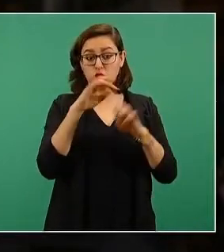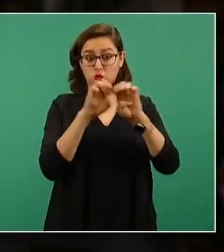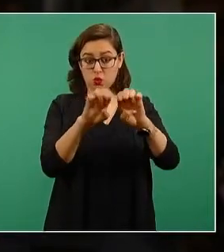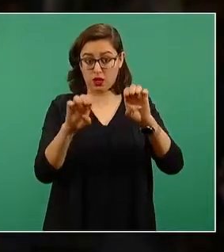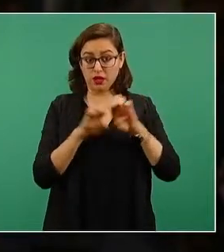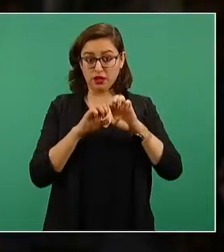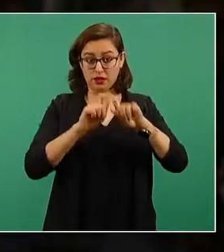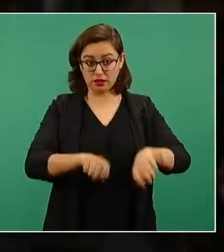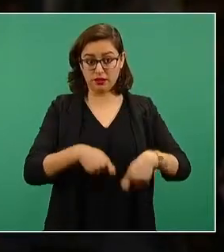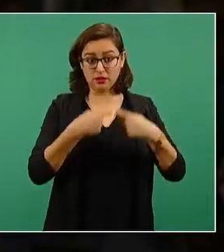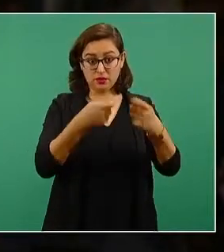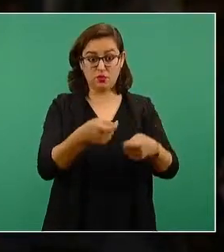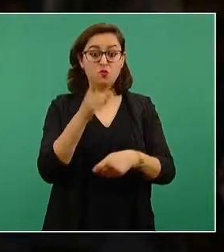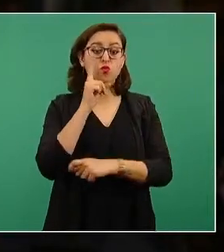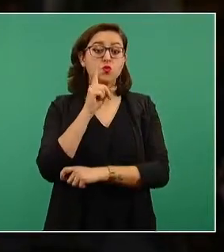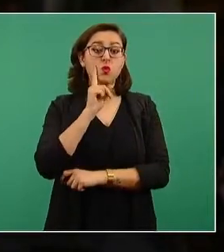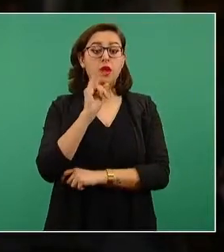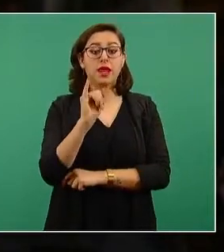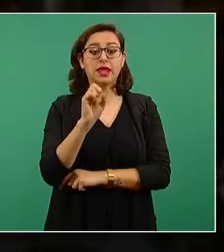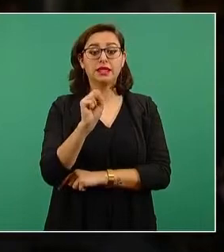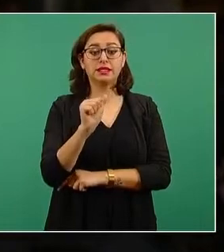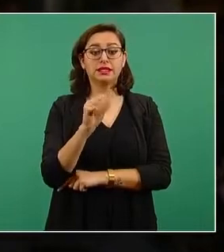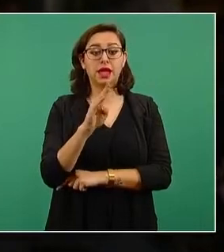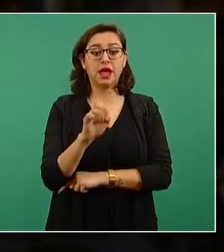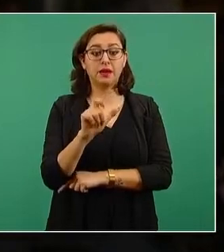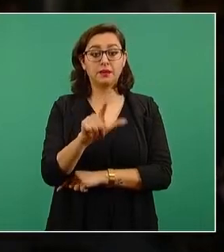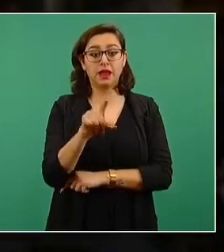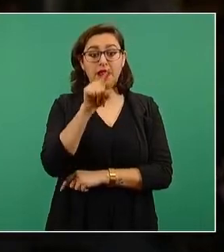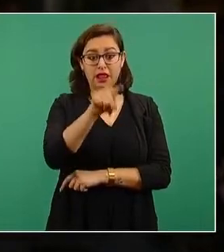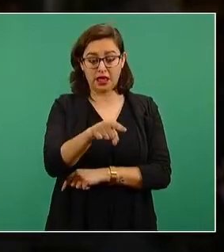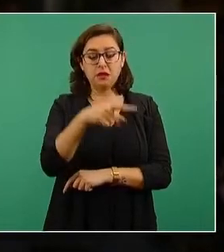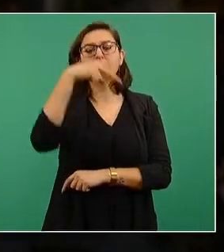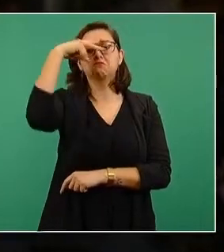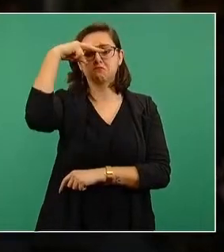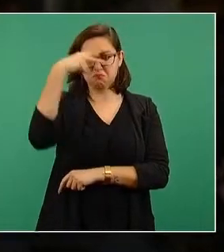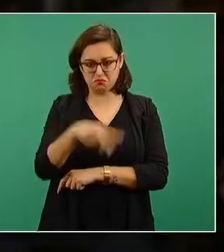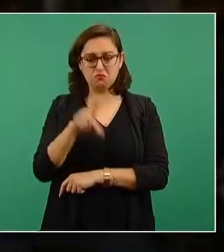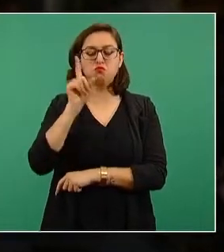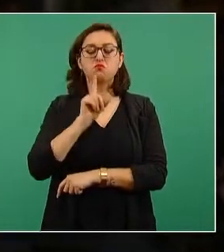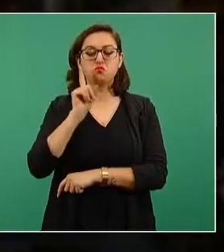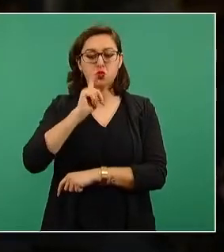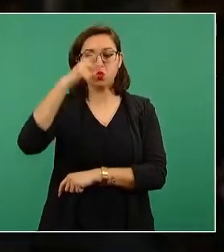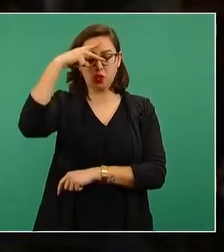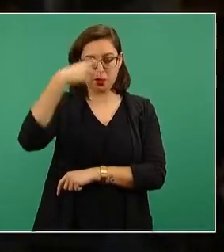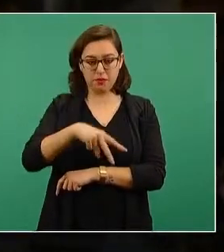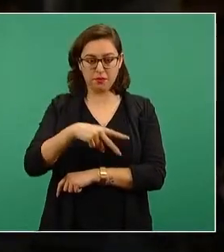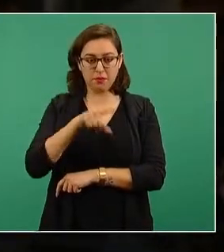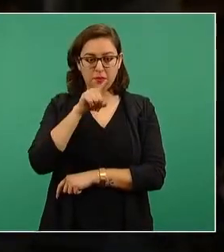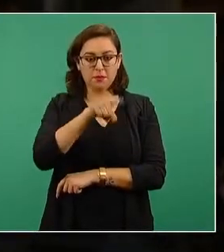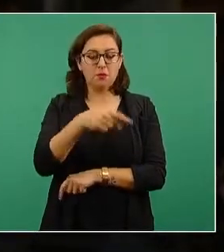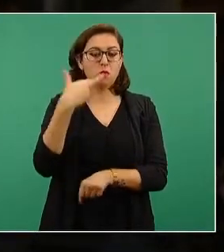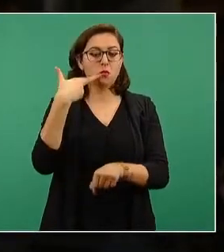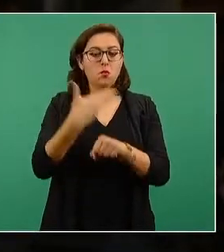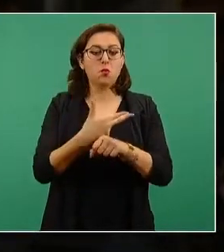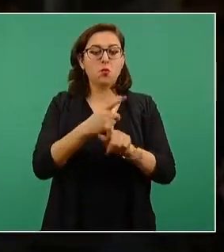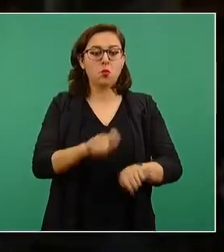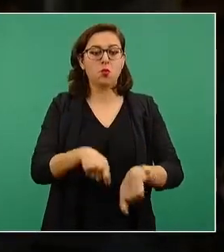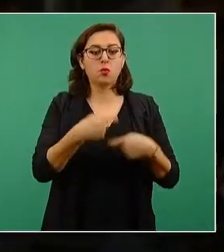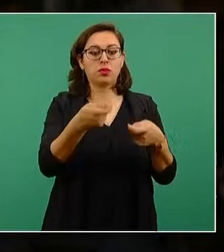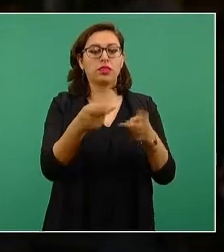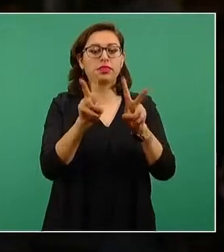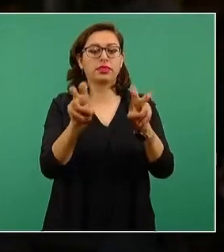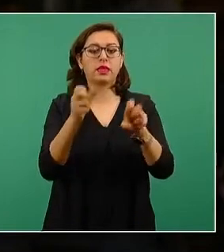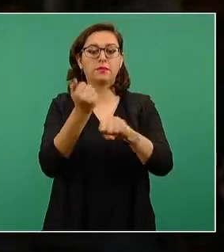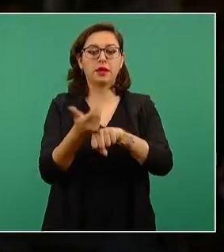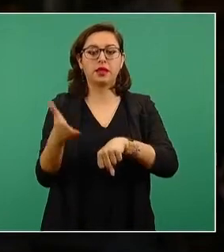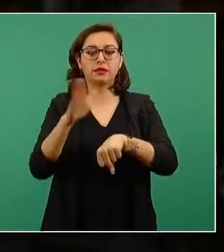a Isabel Guzmán, que es de origen mexicano, y ella va a tener a su cargo la